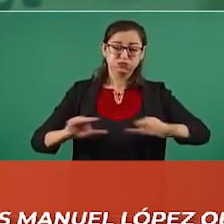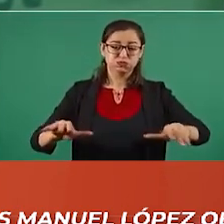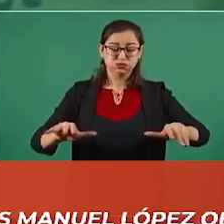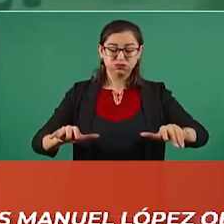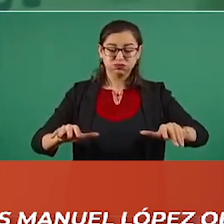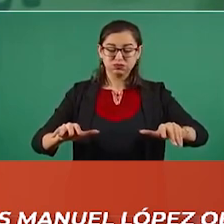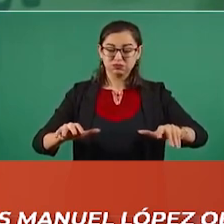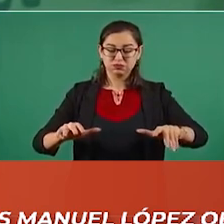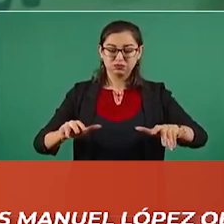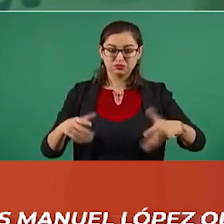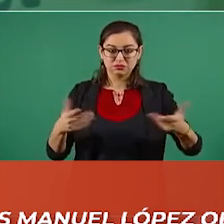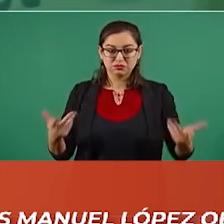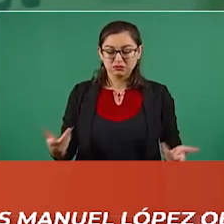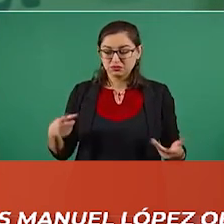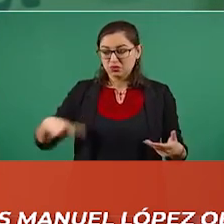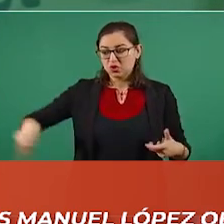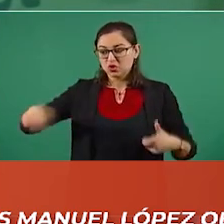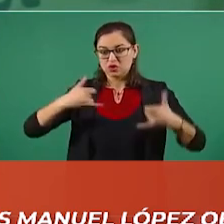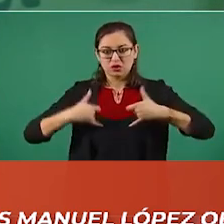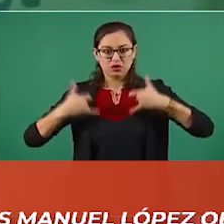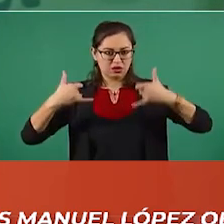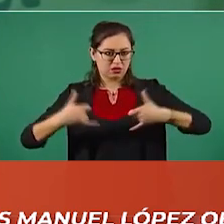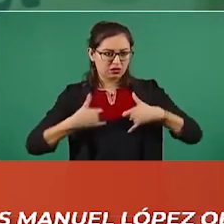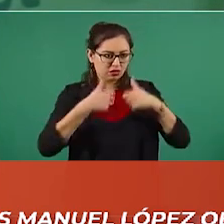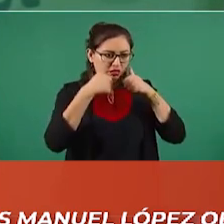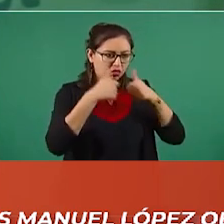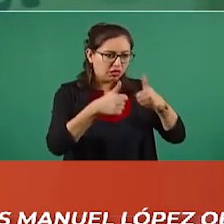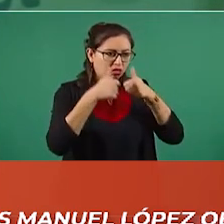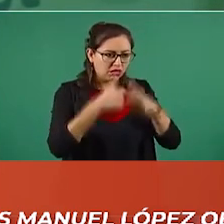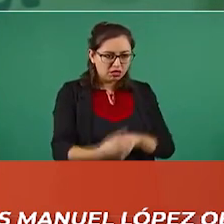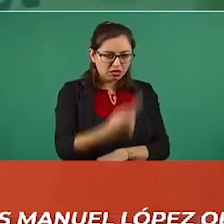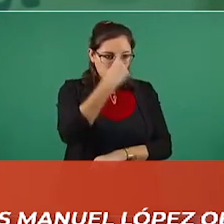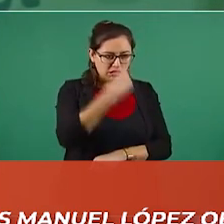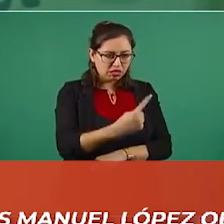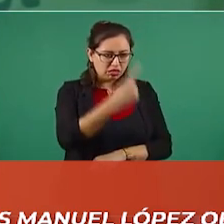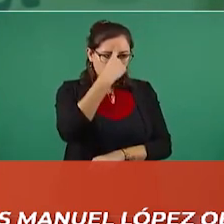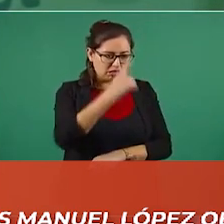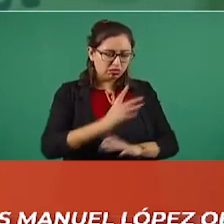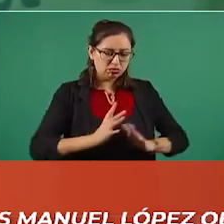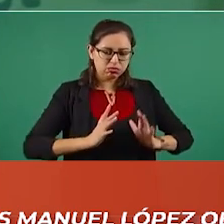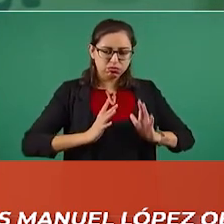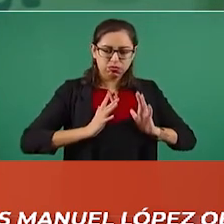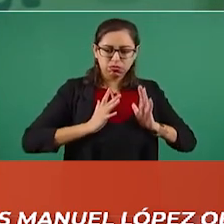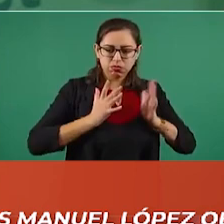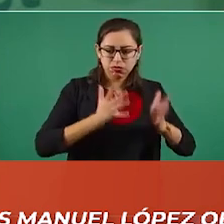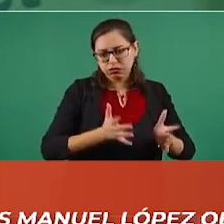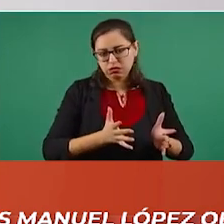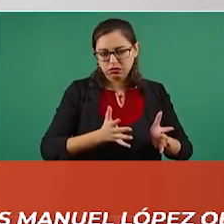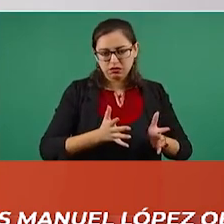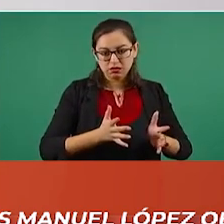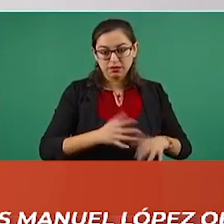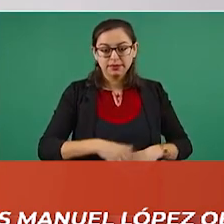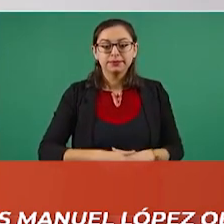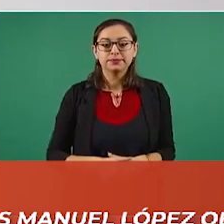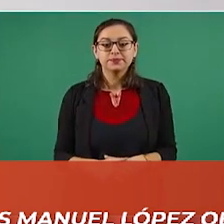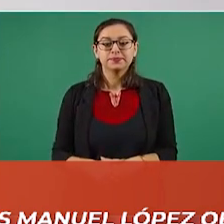enajenar a la juventud.